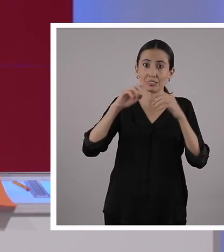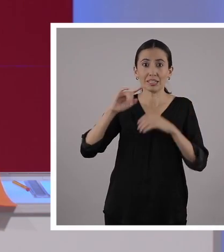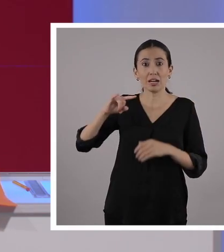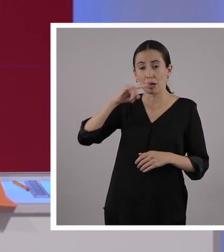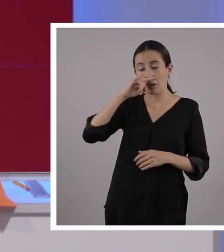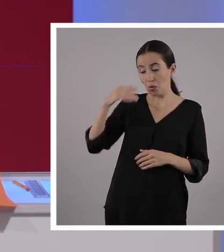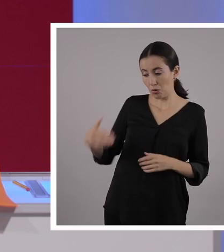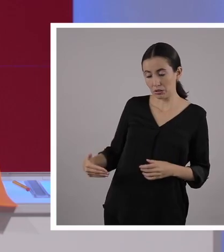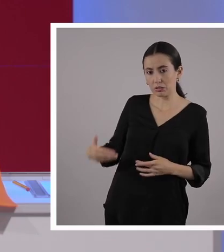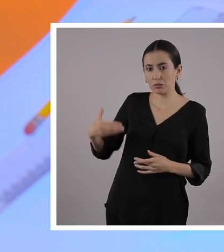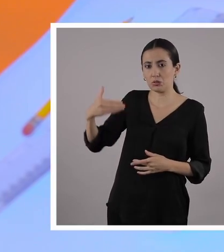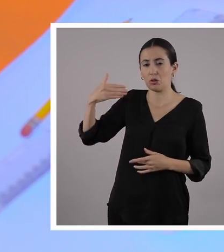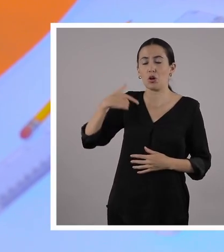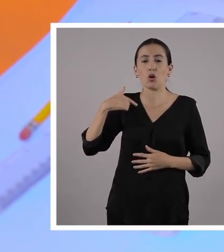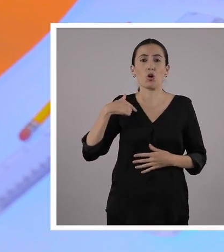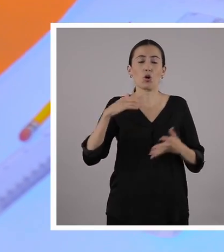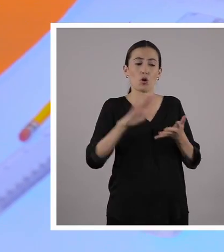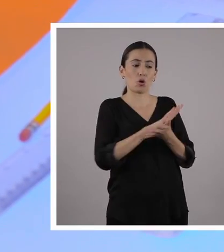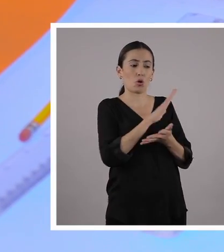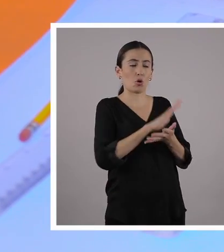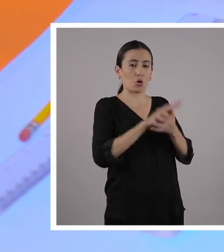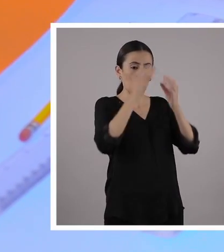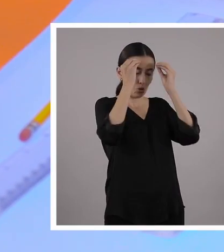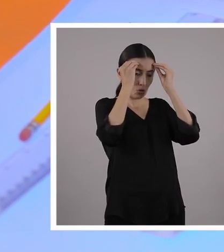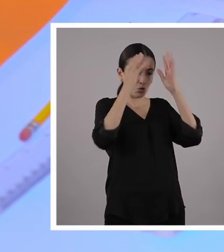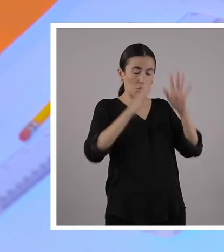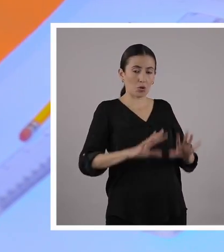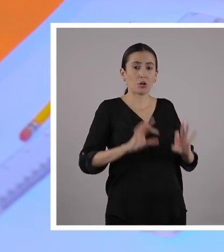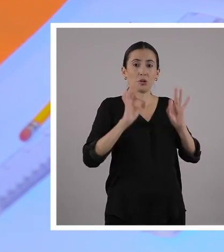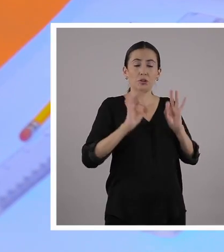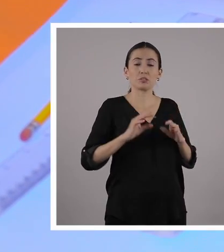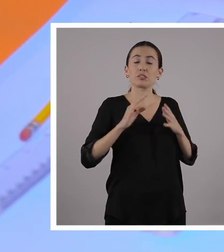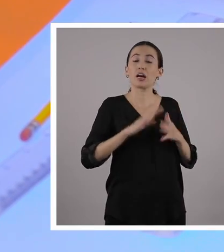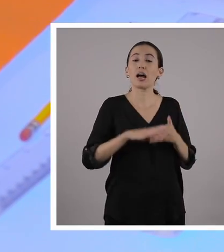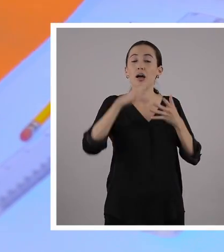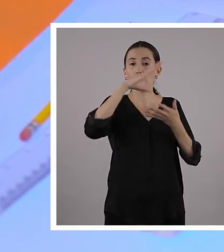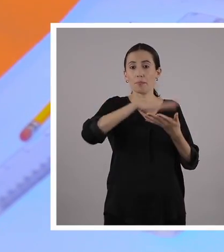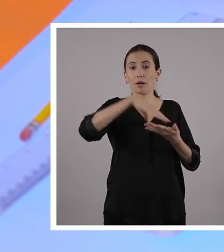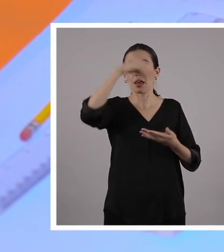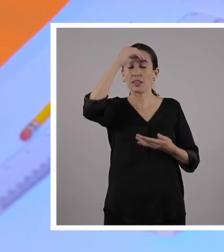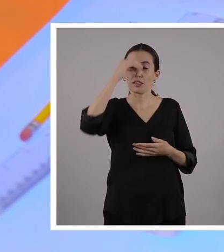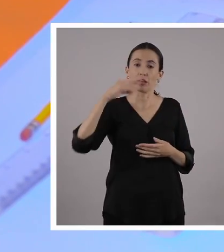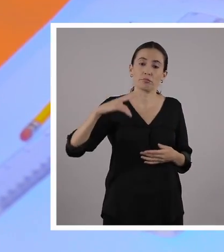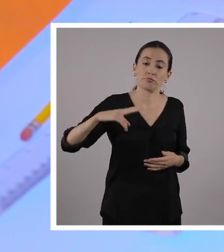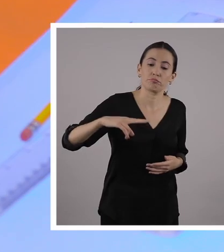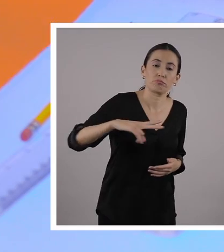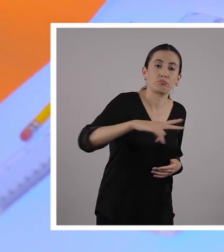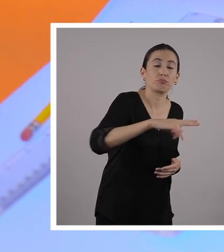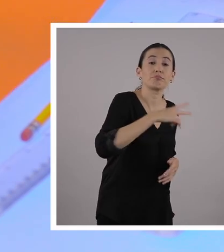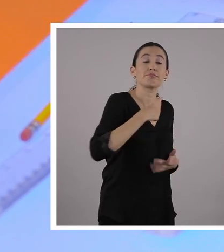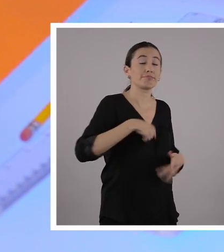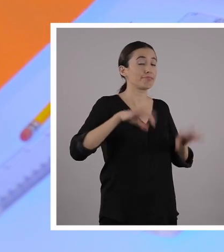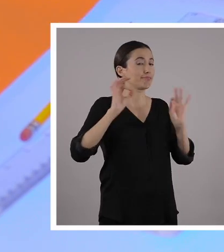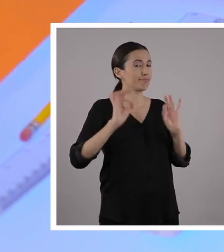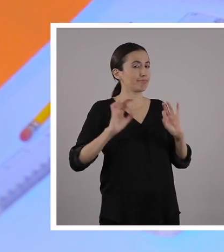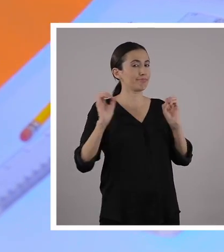enseñan desde el jardín de infantes. Yo aprendí, de hecho, en la escuelita con mi maestra, que era muy buena y que me enseñó a recortar, y eso nos ayuda